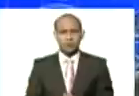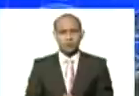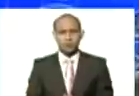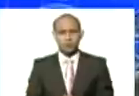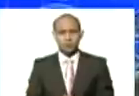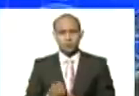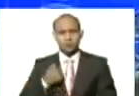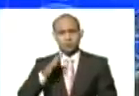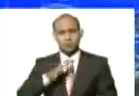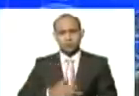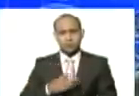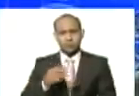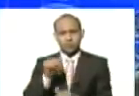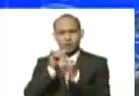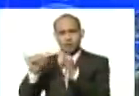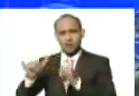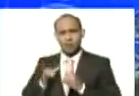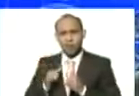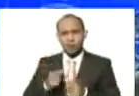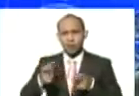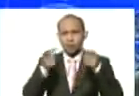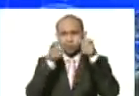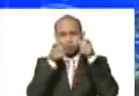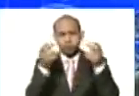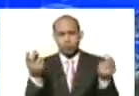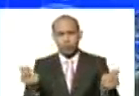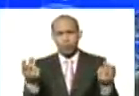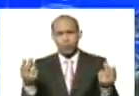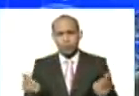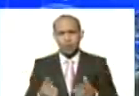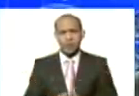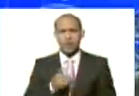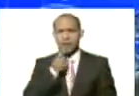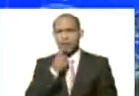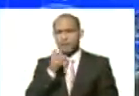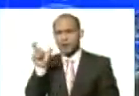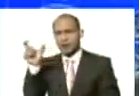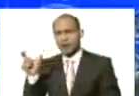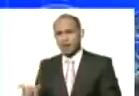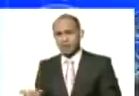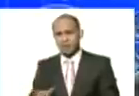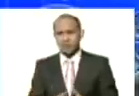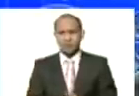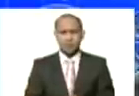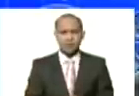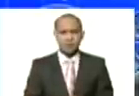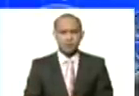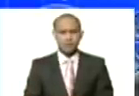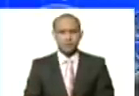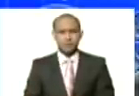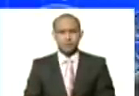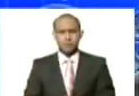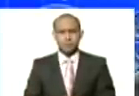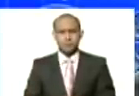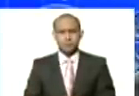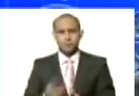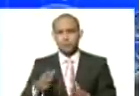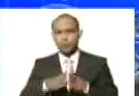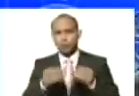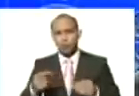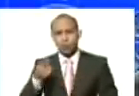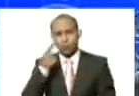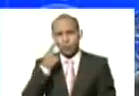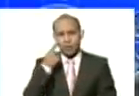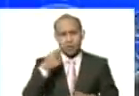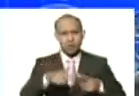estado muy informado, atento, a través del general en jefe, el almirante en jefe, el CEO, muy pendiente de